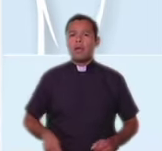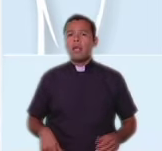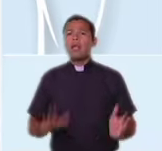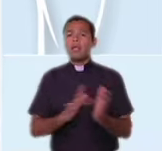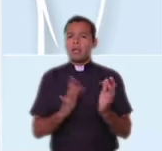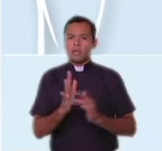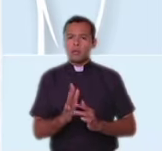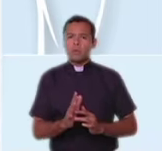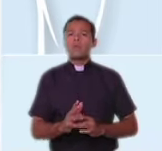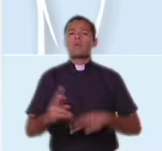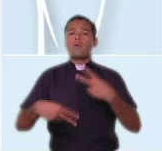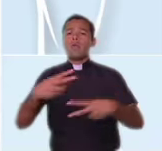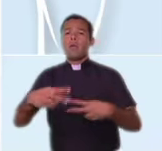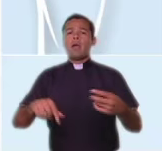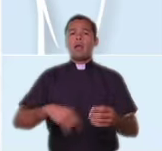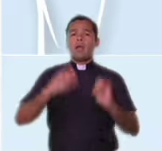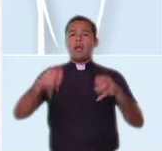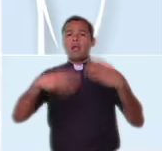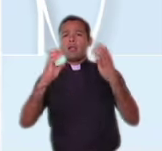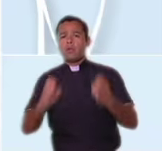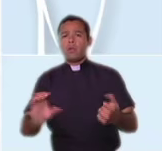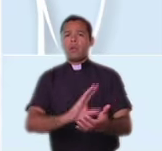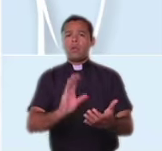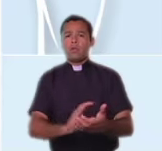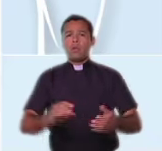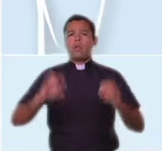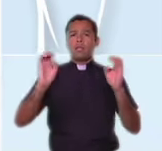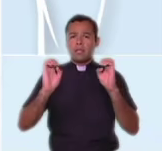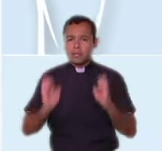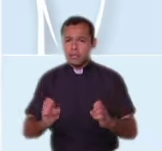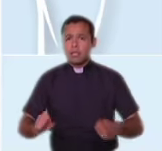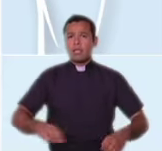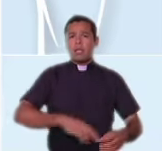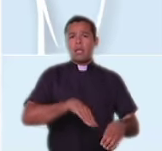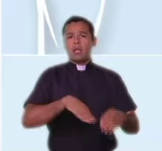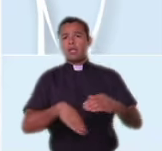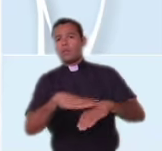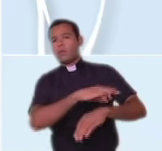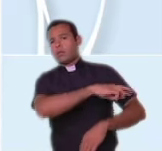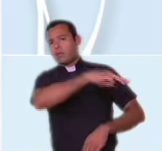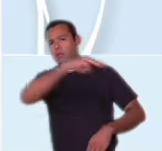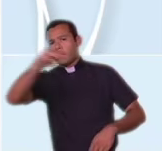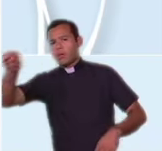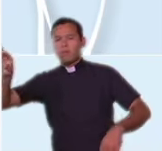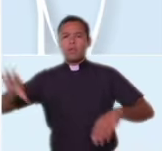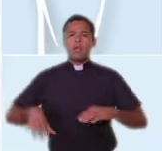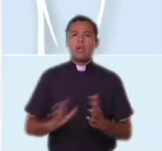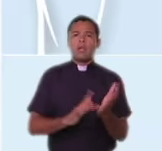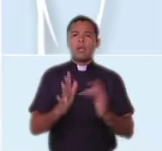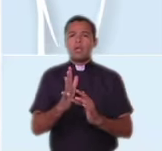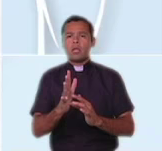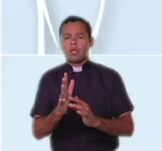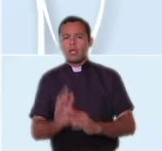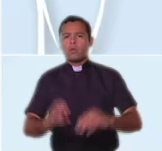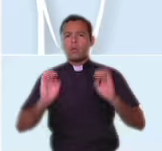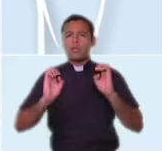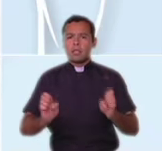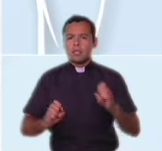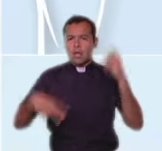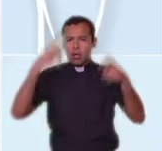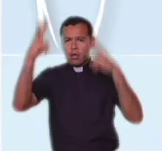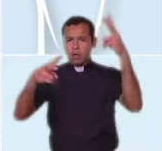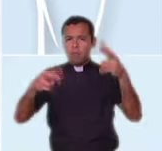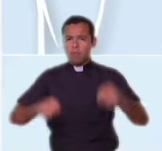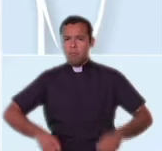Jerusalén, que está situada en las montañas. Más que esto, Lucas nos trata de poner en claro que Jesús va